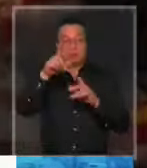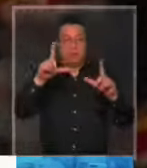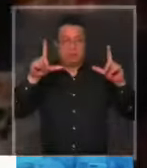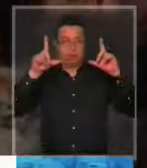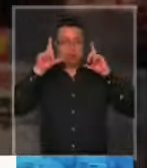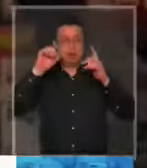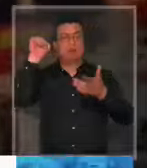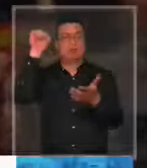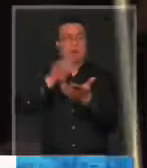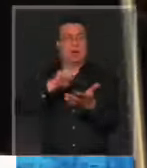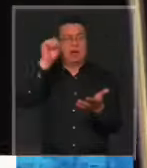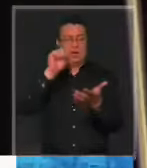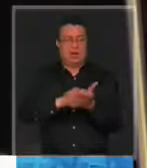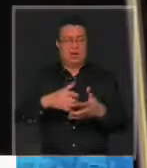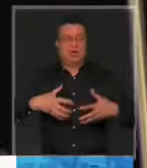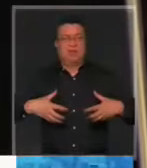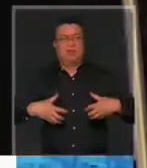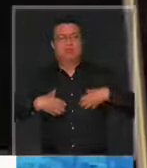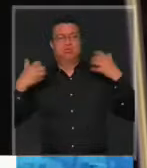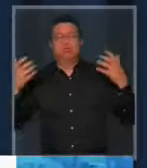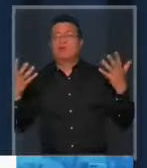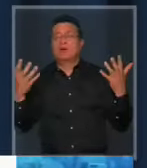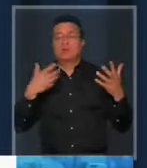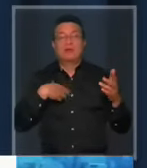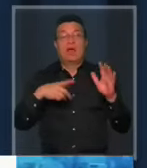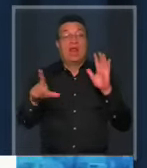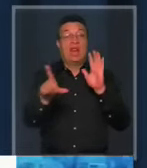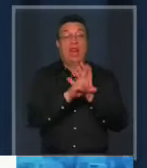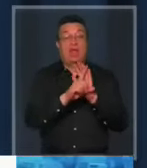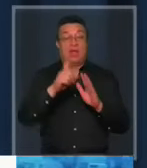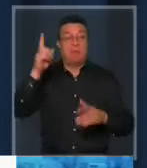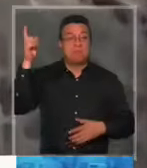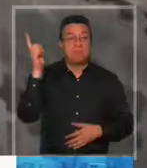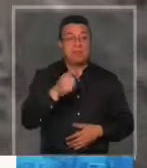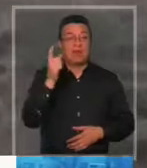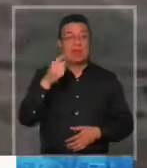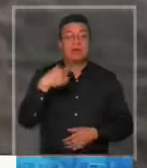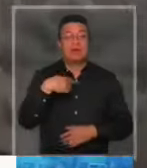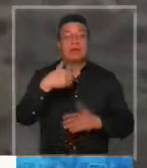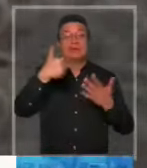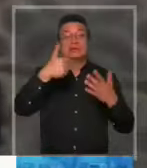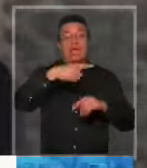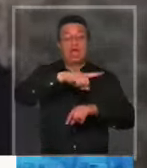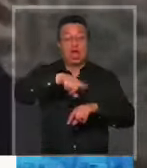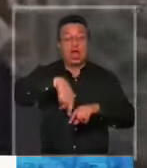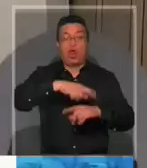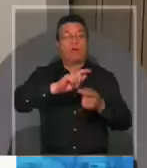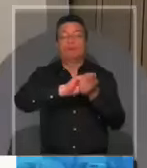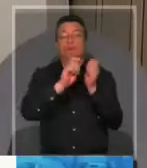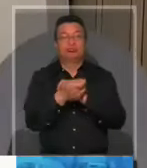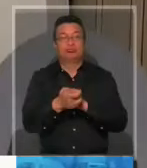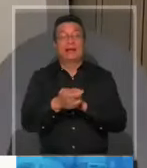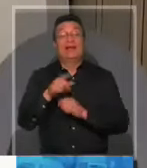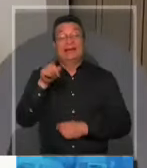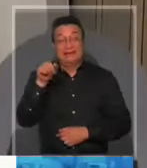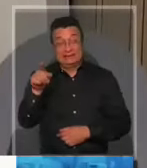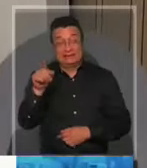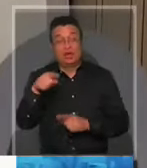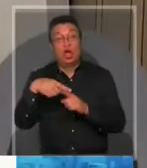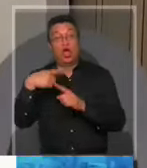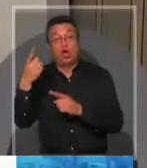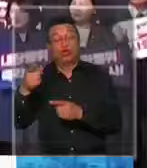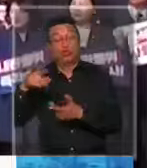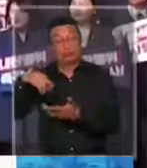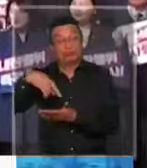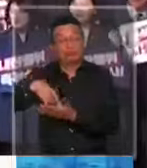de protesta y de indignación tras la controvertida medida que duró menos de 6 horas. Gi-ryong y otros parlamentarios